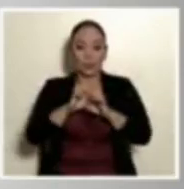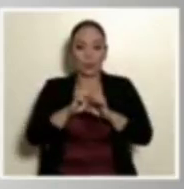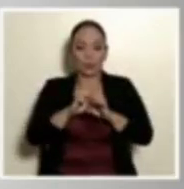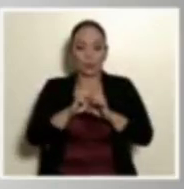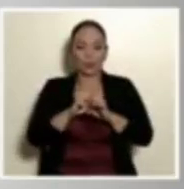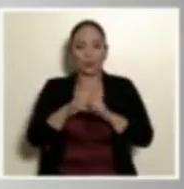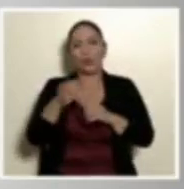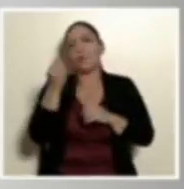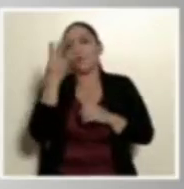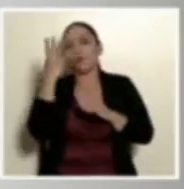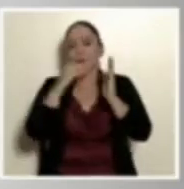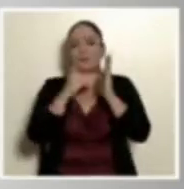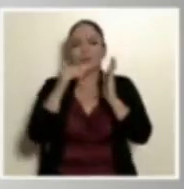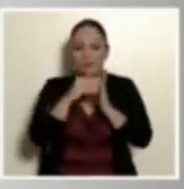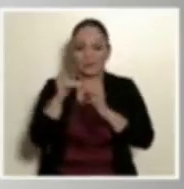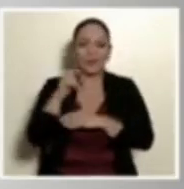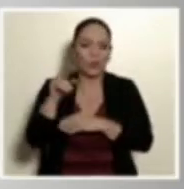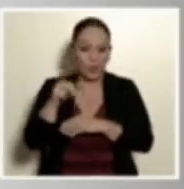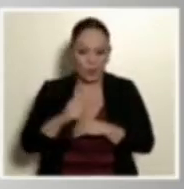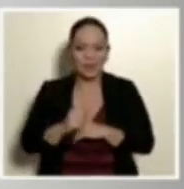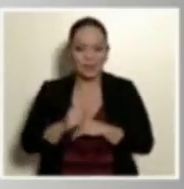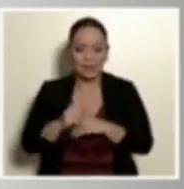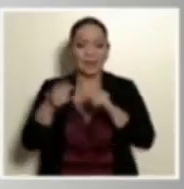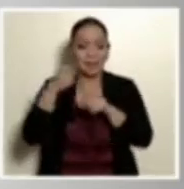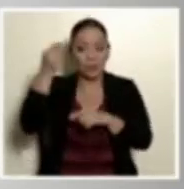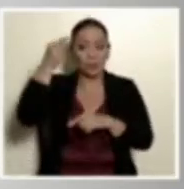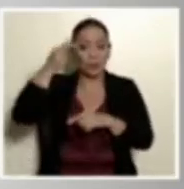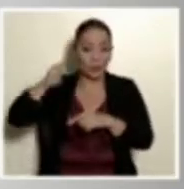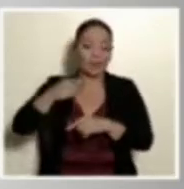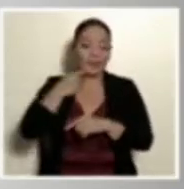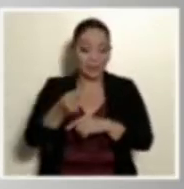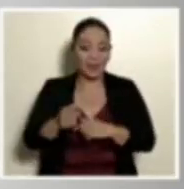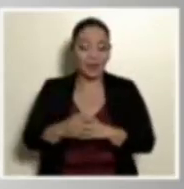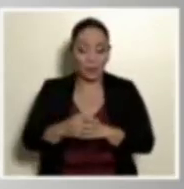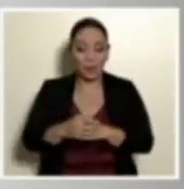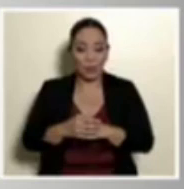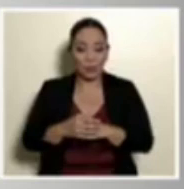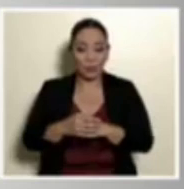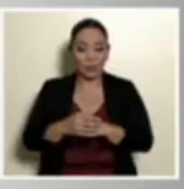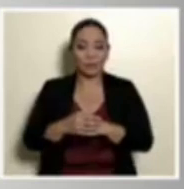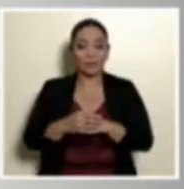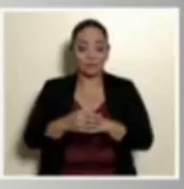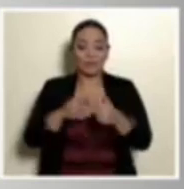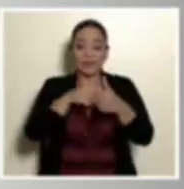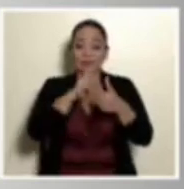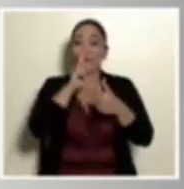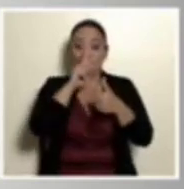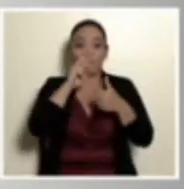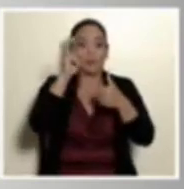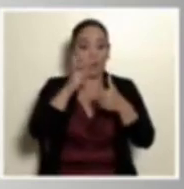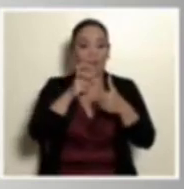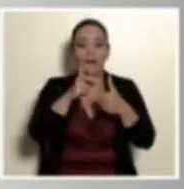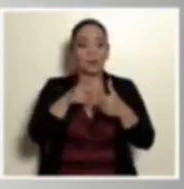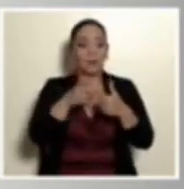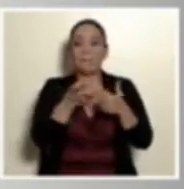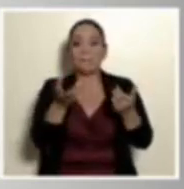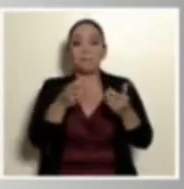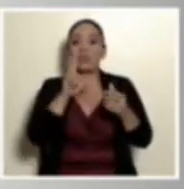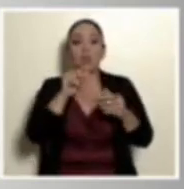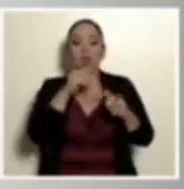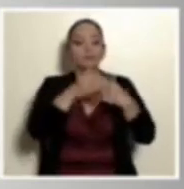millones de colones, de acuerdo a informes de la Procuraduría General de la República, pero hay más y no